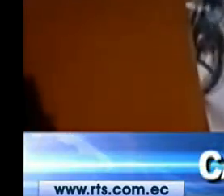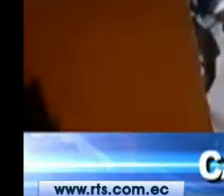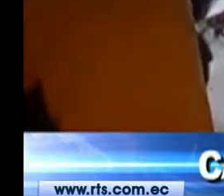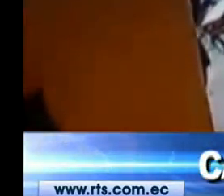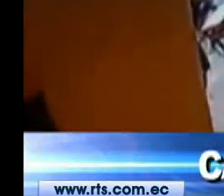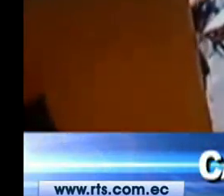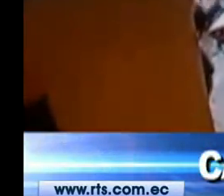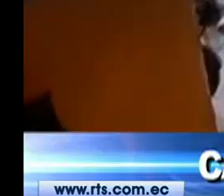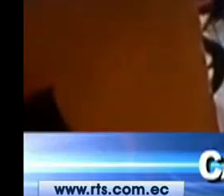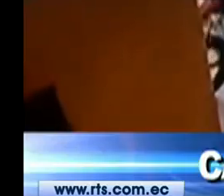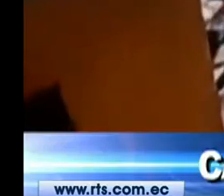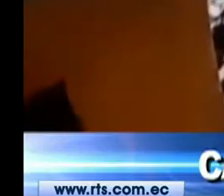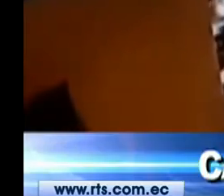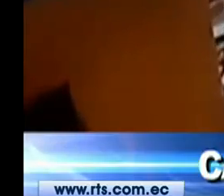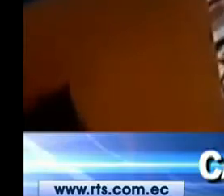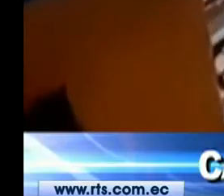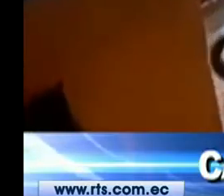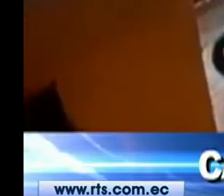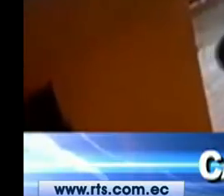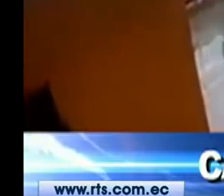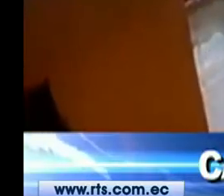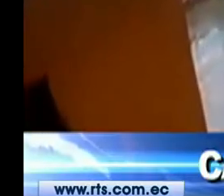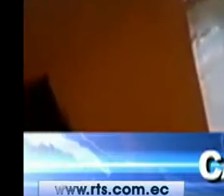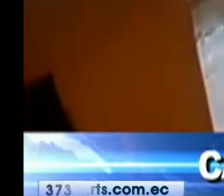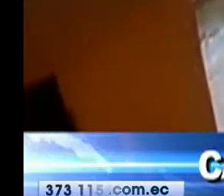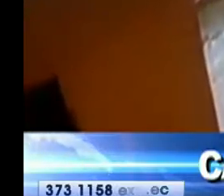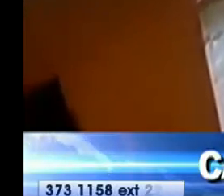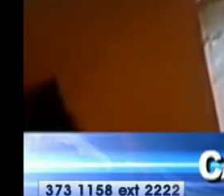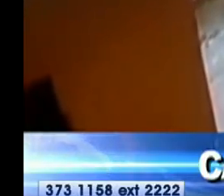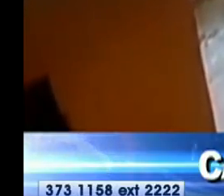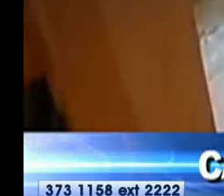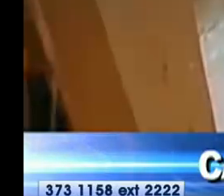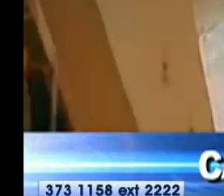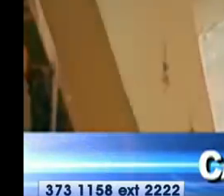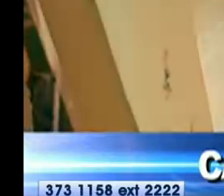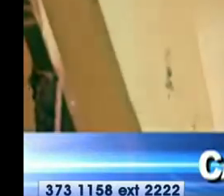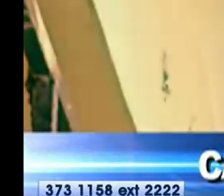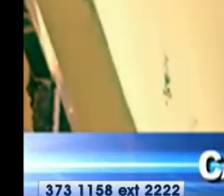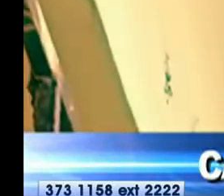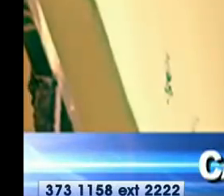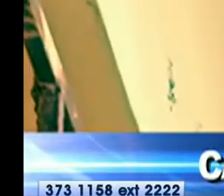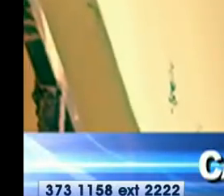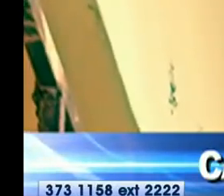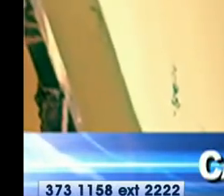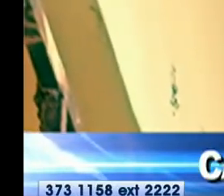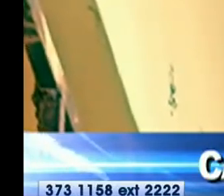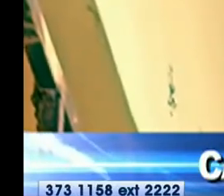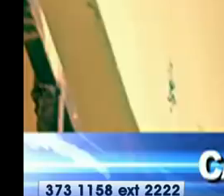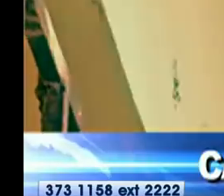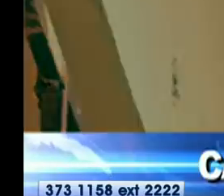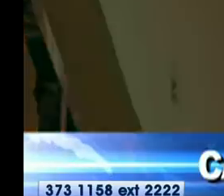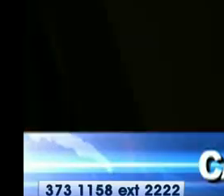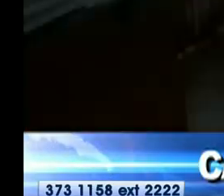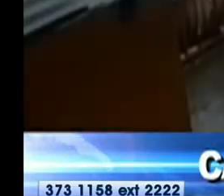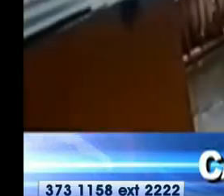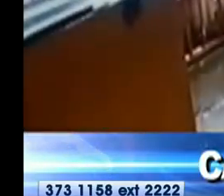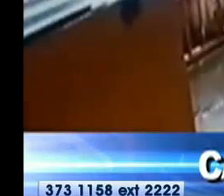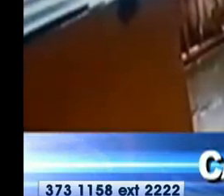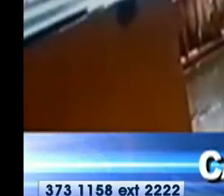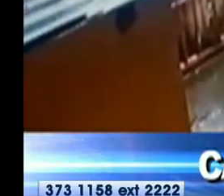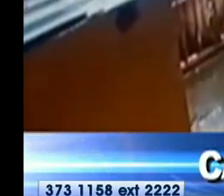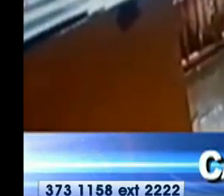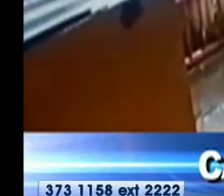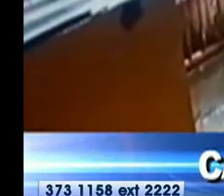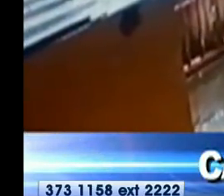Varios sujetos que se movilizaban en una motocicleta perpetraron un asalto en el sector de Virgen de Fátima, provincia del